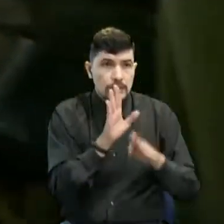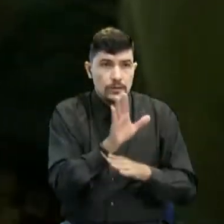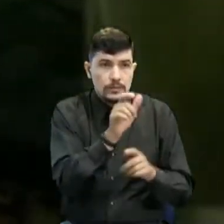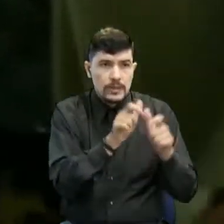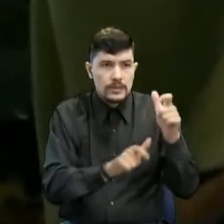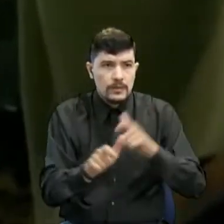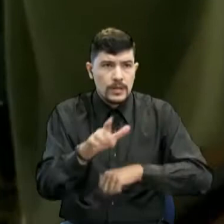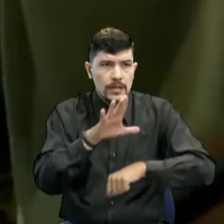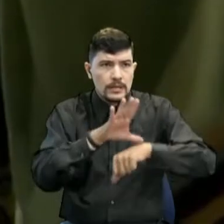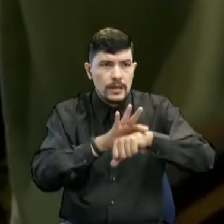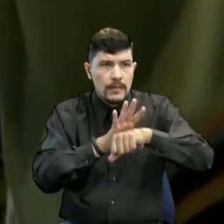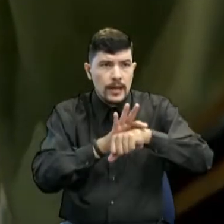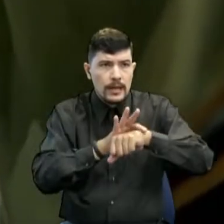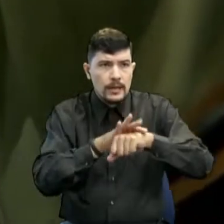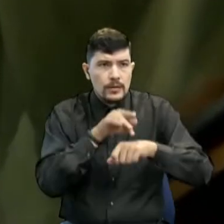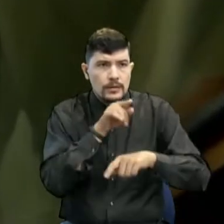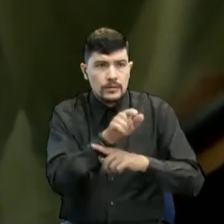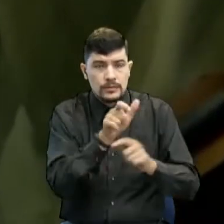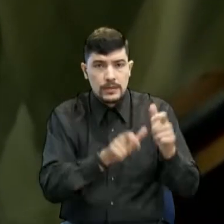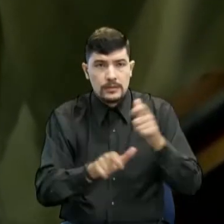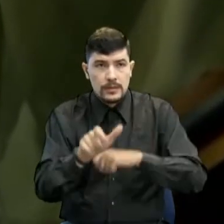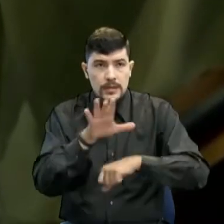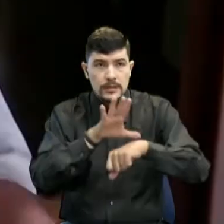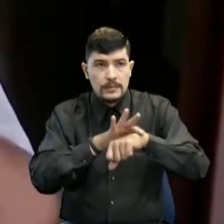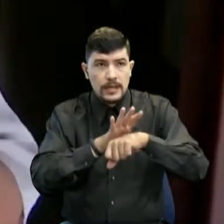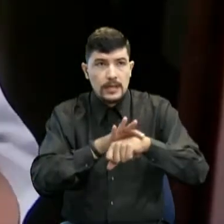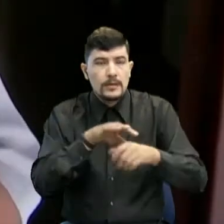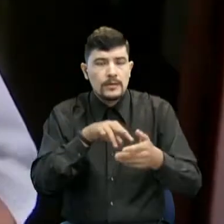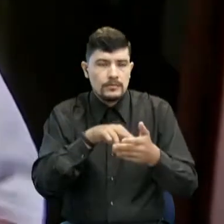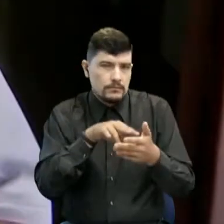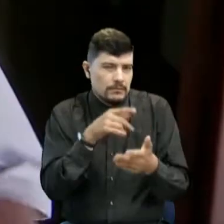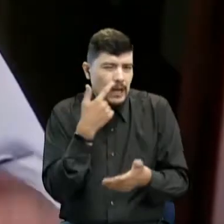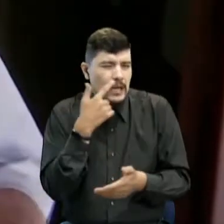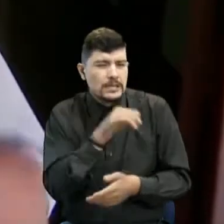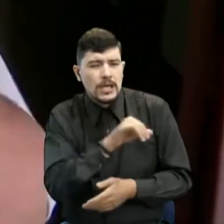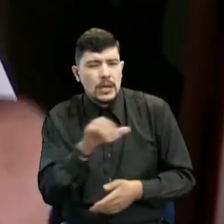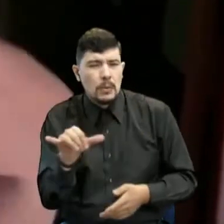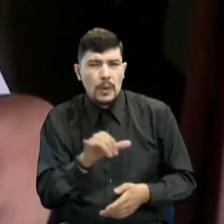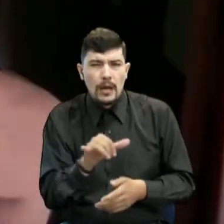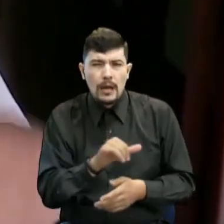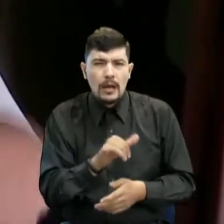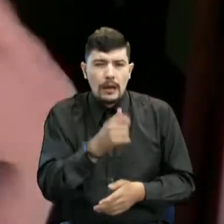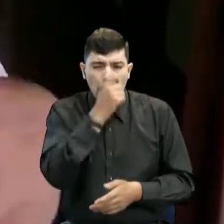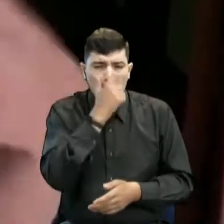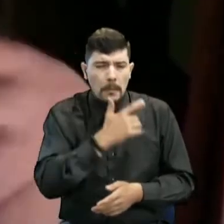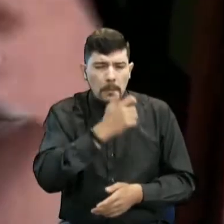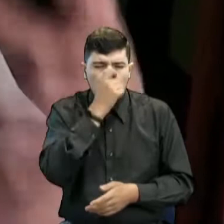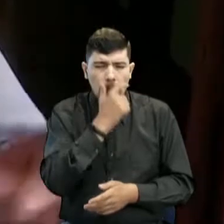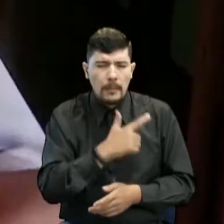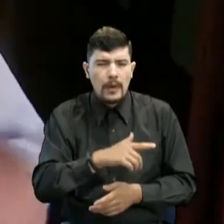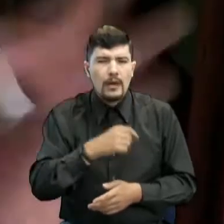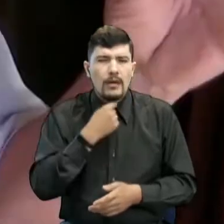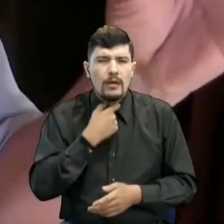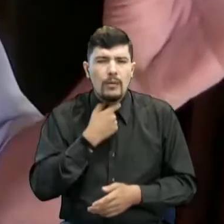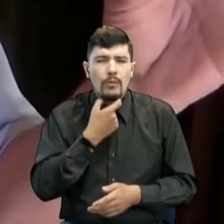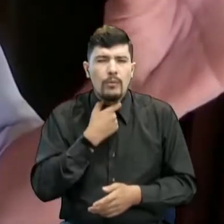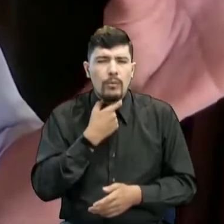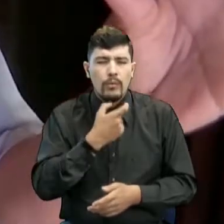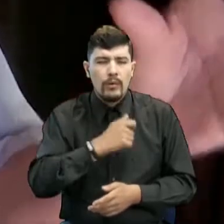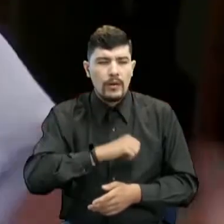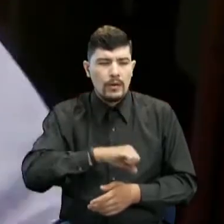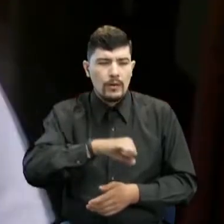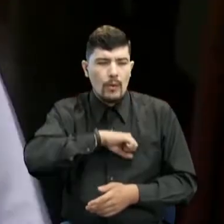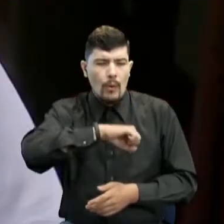trataba de una gripa y no de covite 19 después de un acto de primavera una flema en la columna a todos estos textos equidad